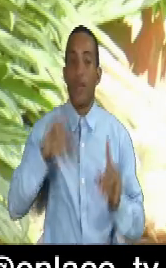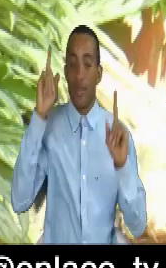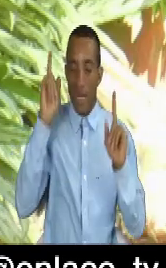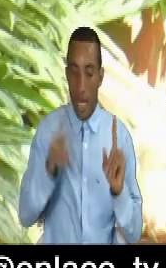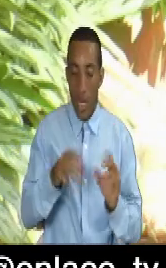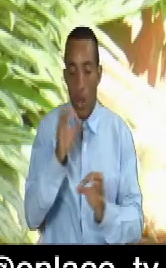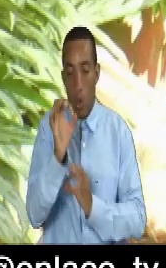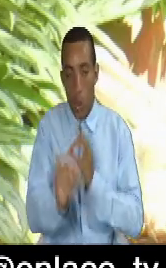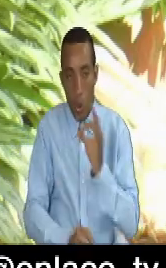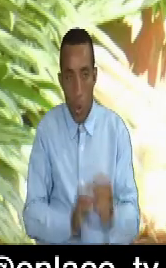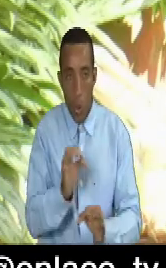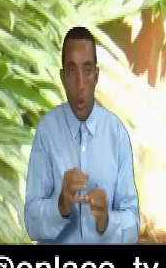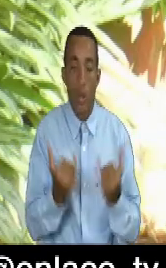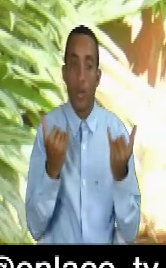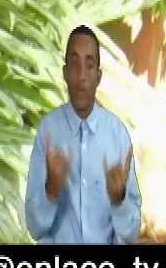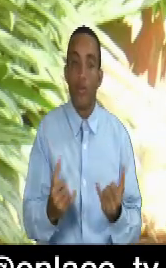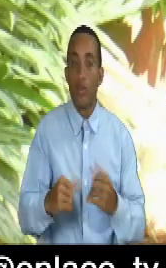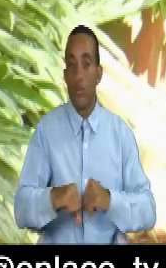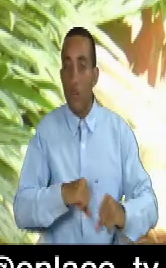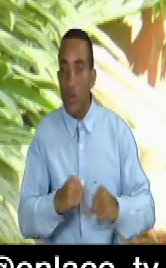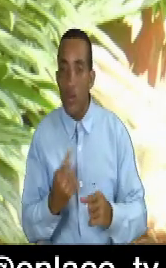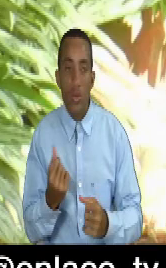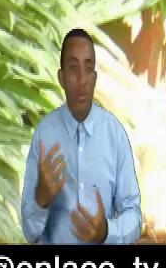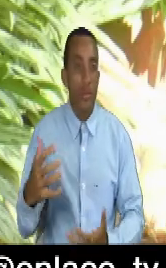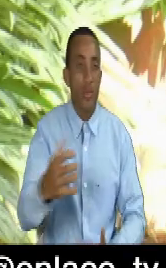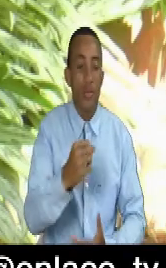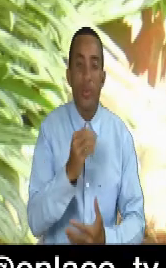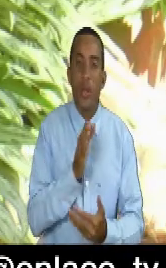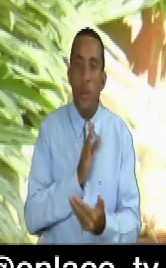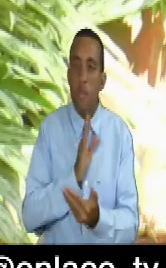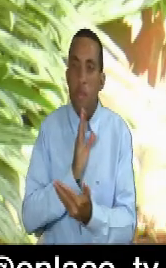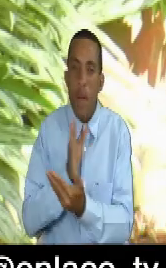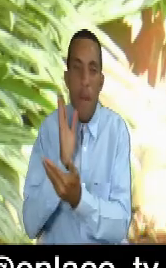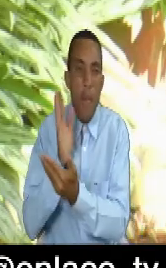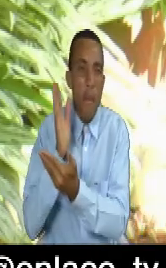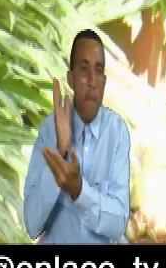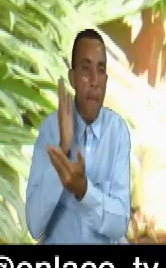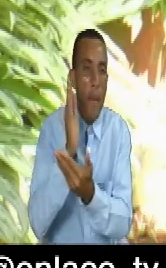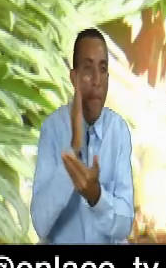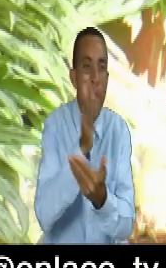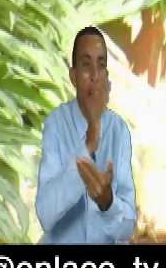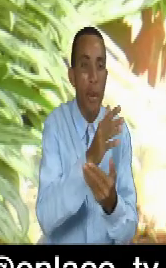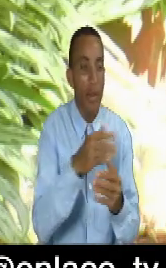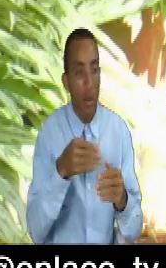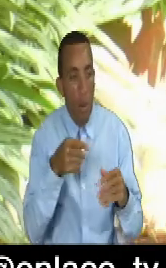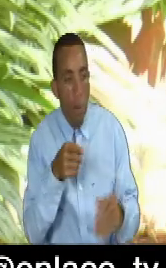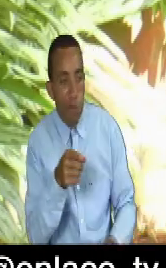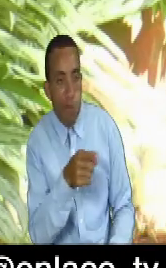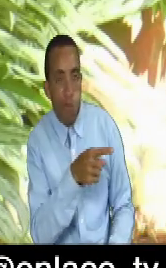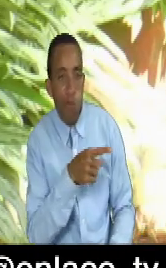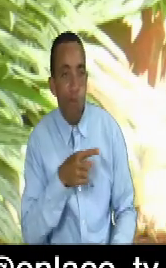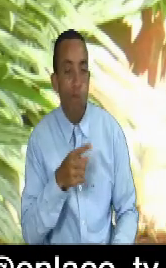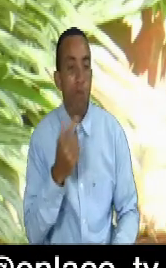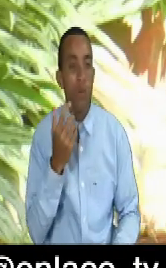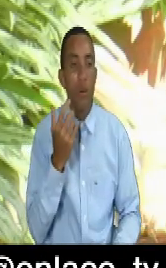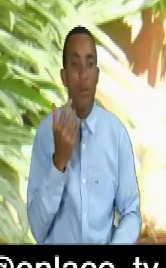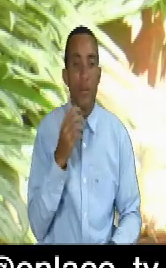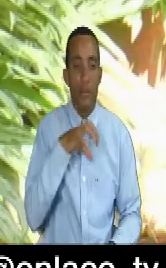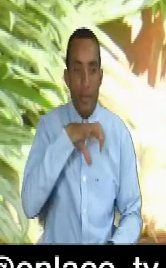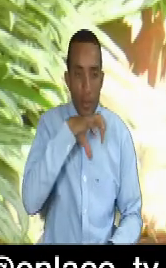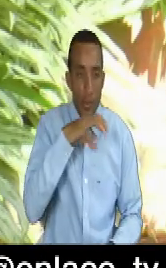momento trabajando en los refugios. Visitamos cada refugio para mirar, para vacunarlos,